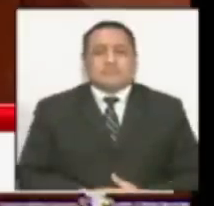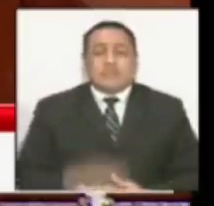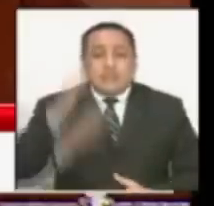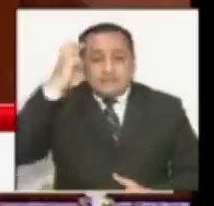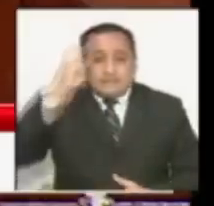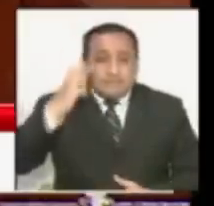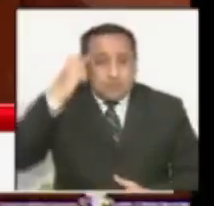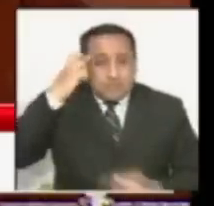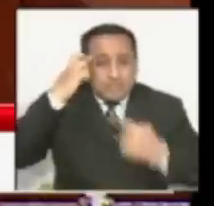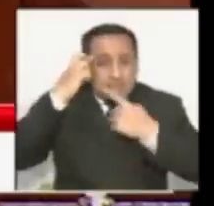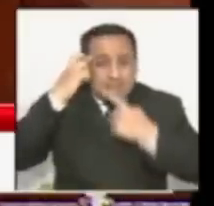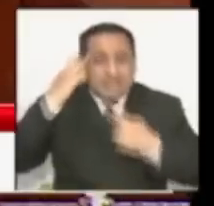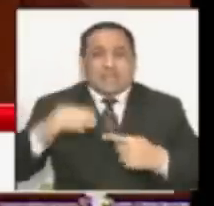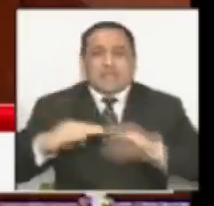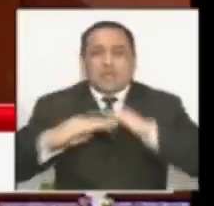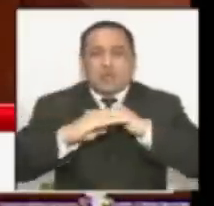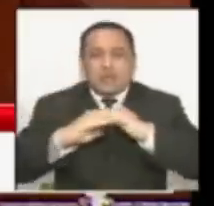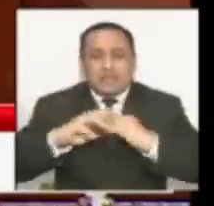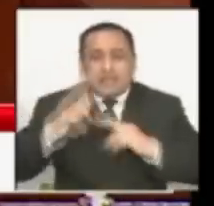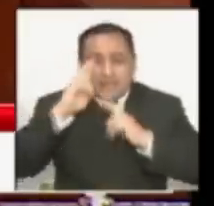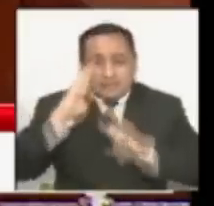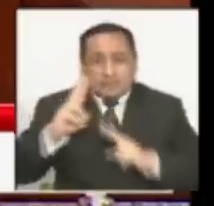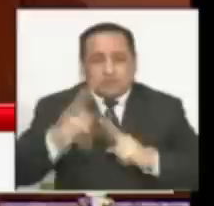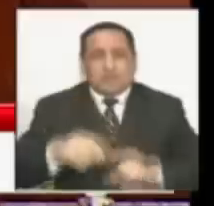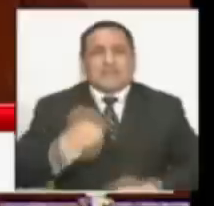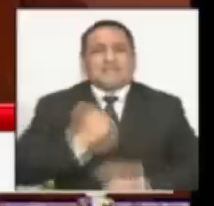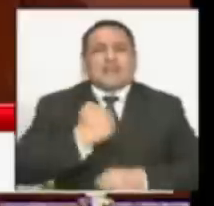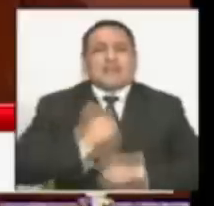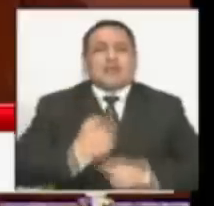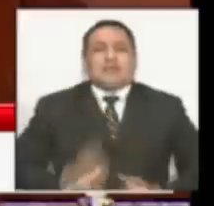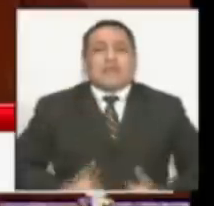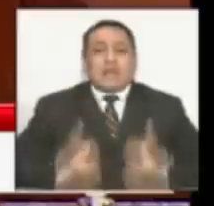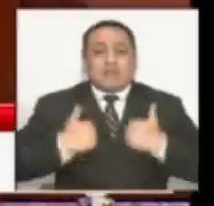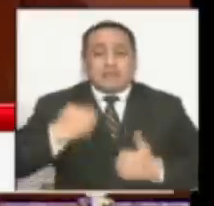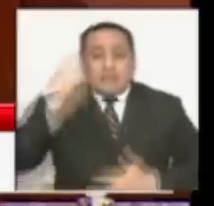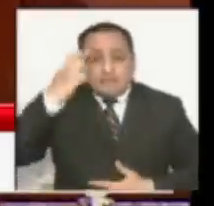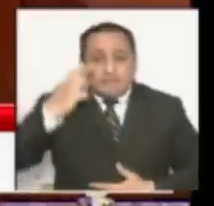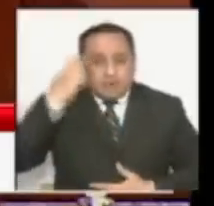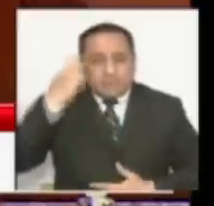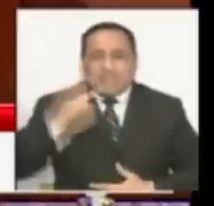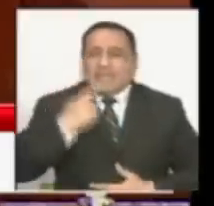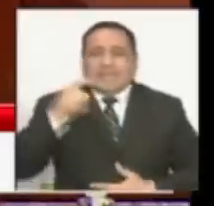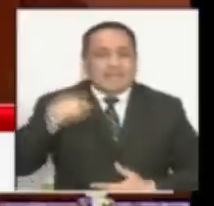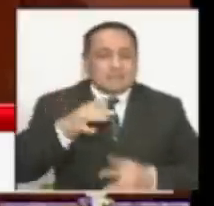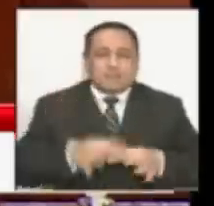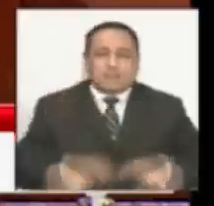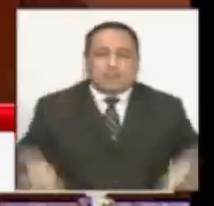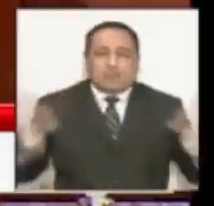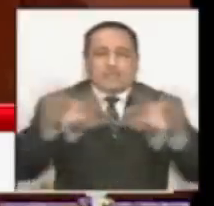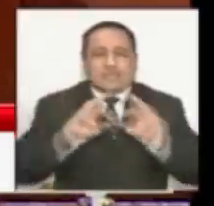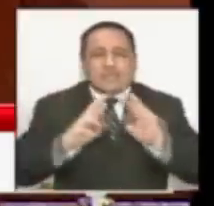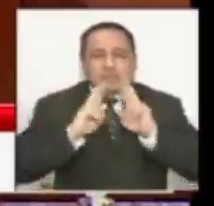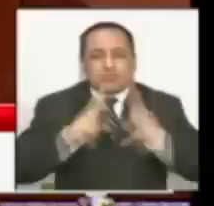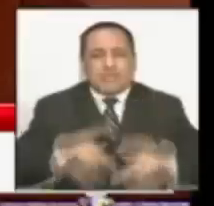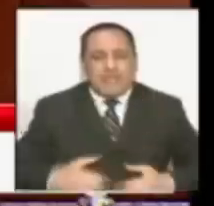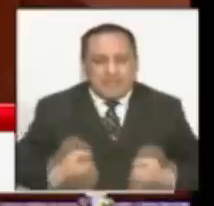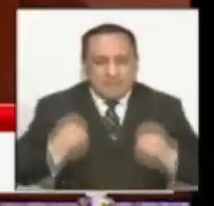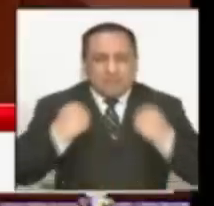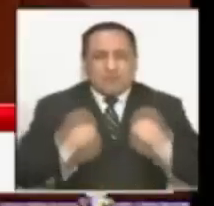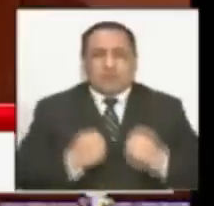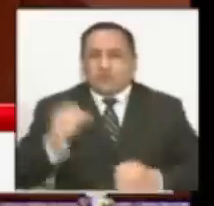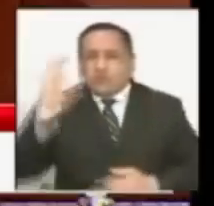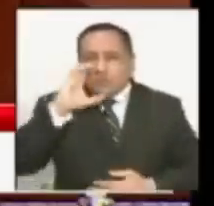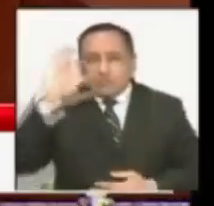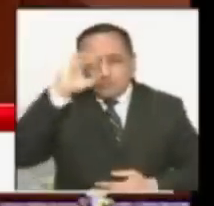La política democrática, el ejercicio de la vida política, debe responder al esfuerzo de